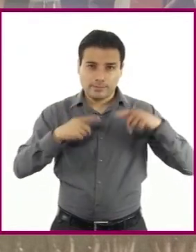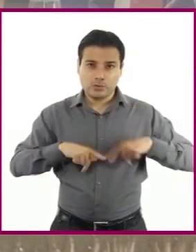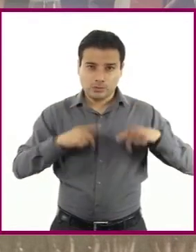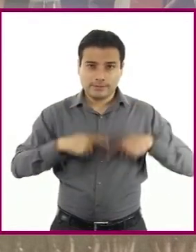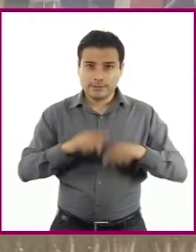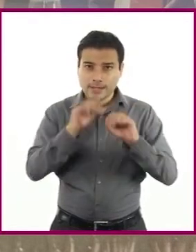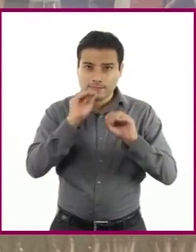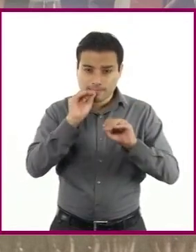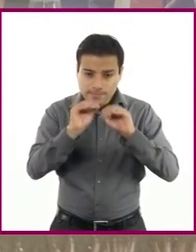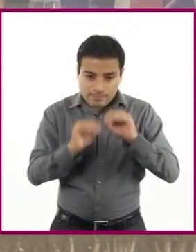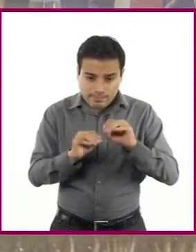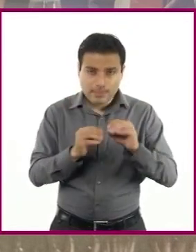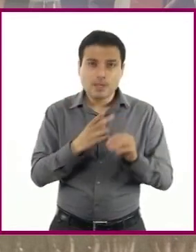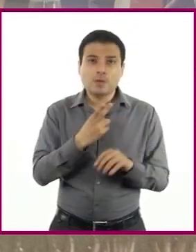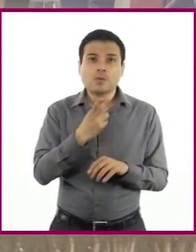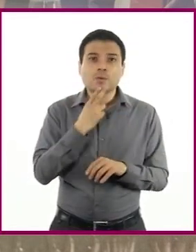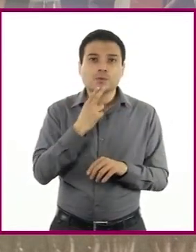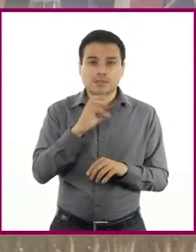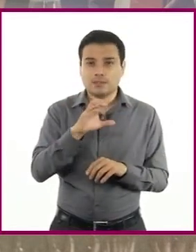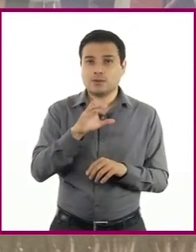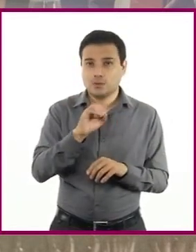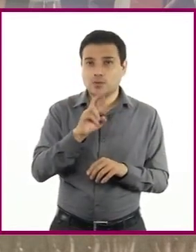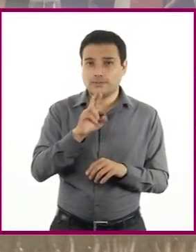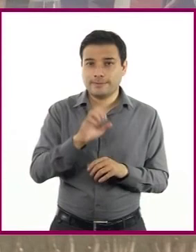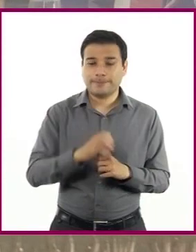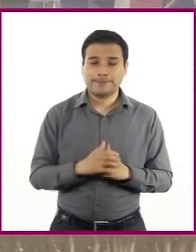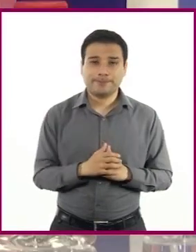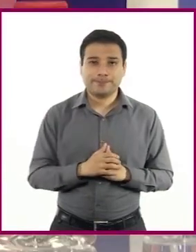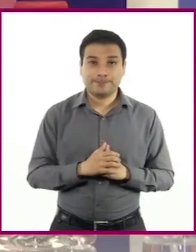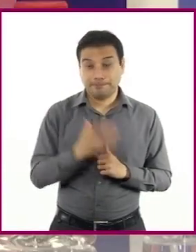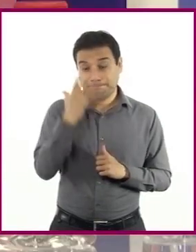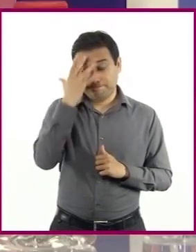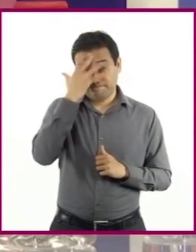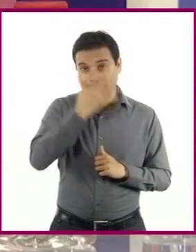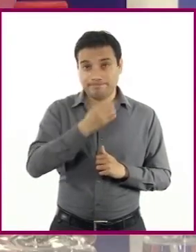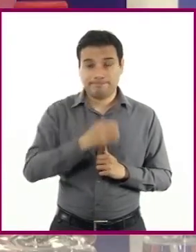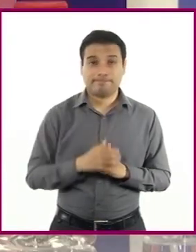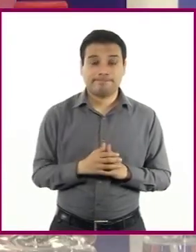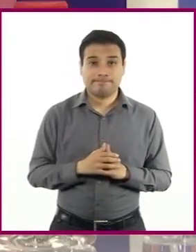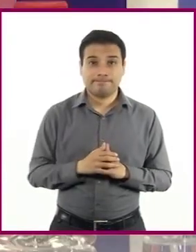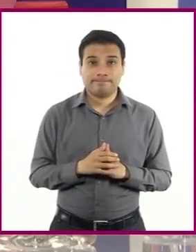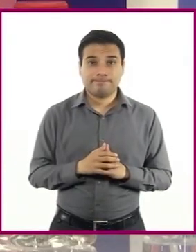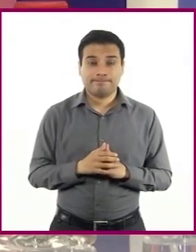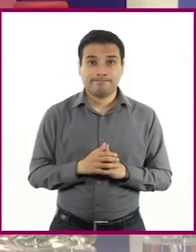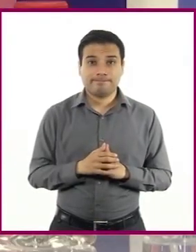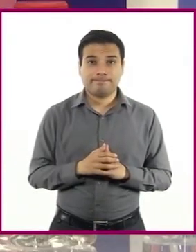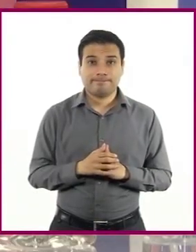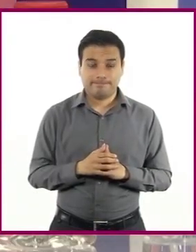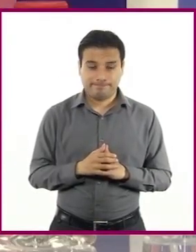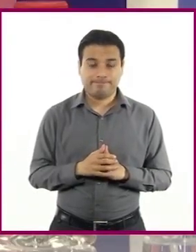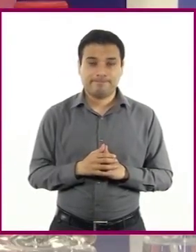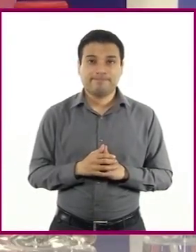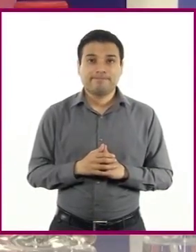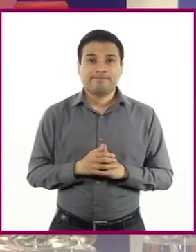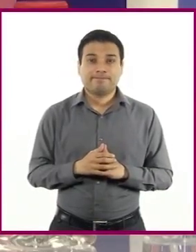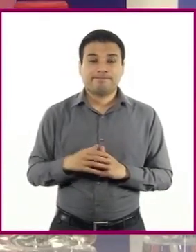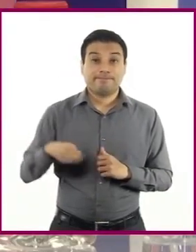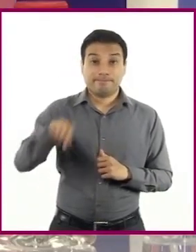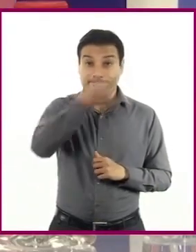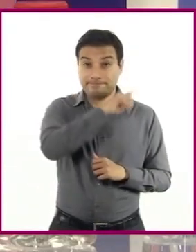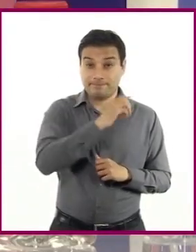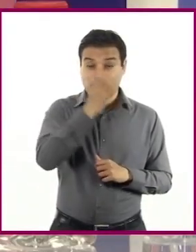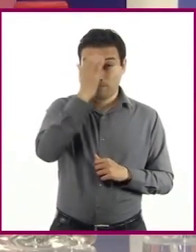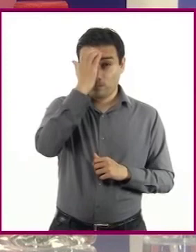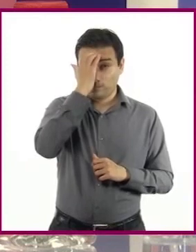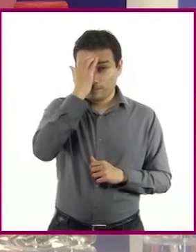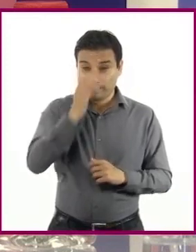piezas artesanales utilizando este bello metal. Con la finalidad de promover el conocimiento sobre el